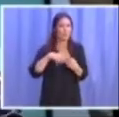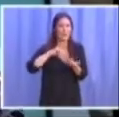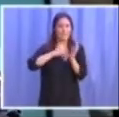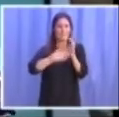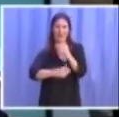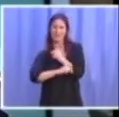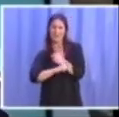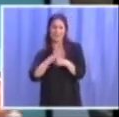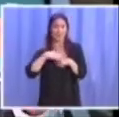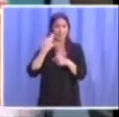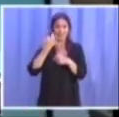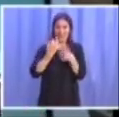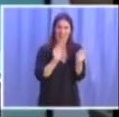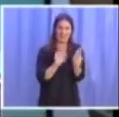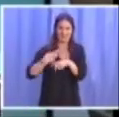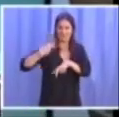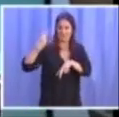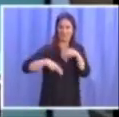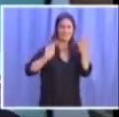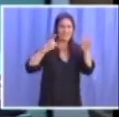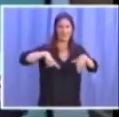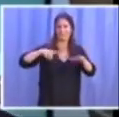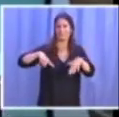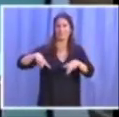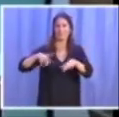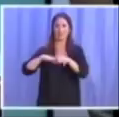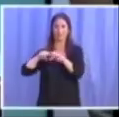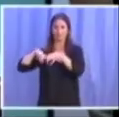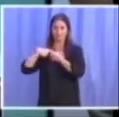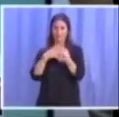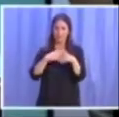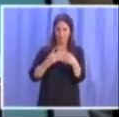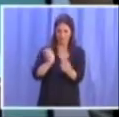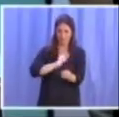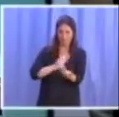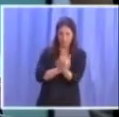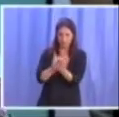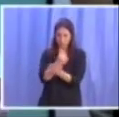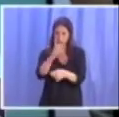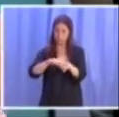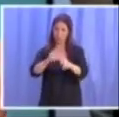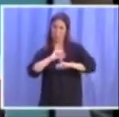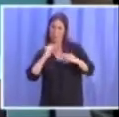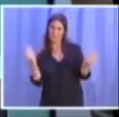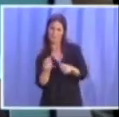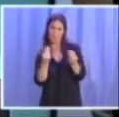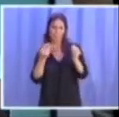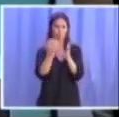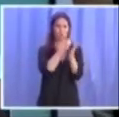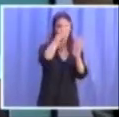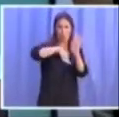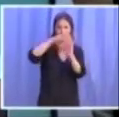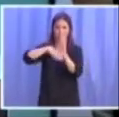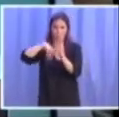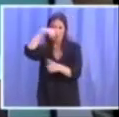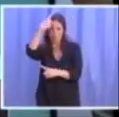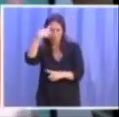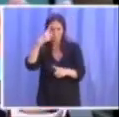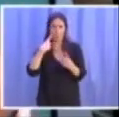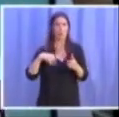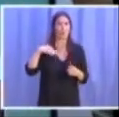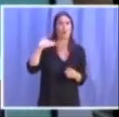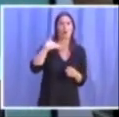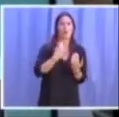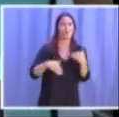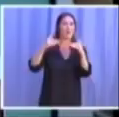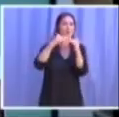estratégico necesario en 6 meses con los actores del sector para poder tener la hoja de ruta que nos permita mejorar todas las condiciones de la cultura y recuperar la hegemonía que nos